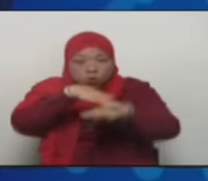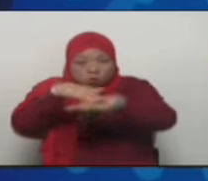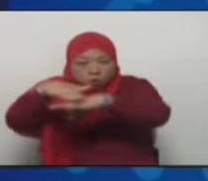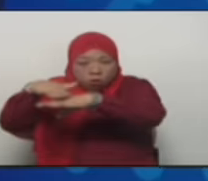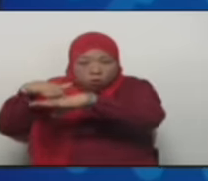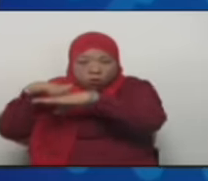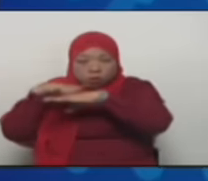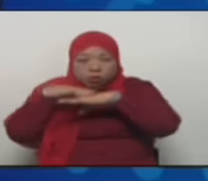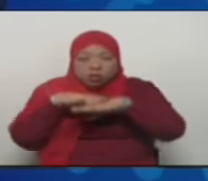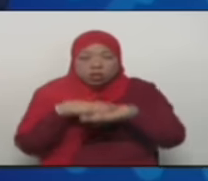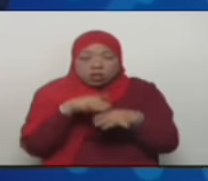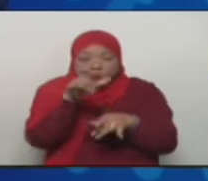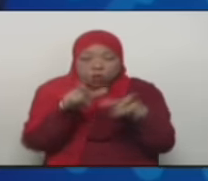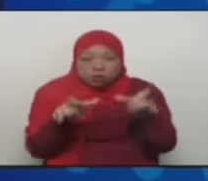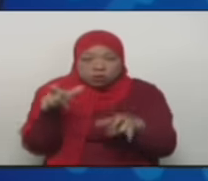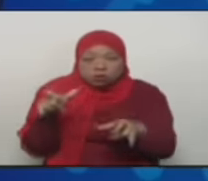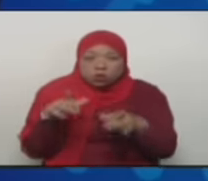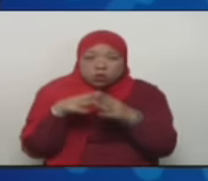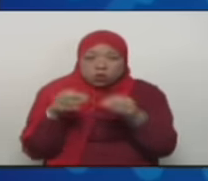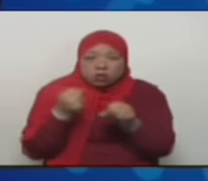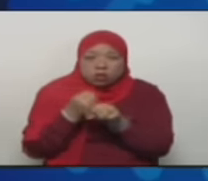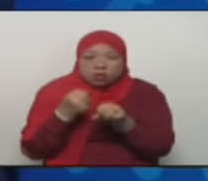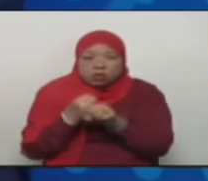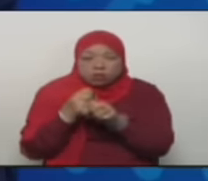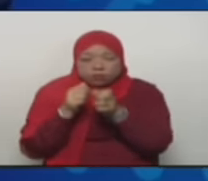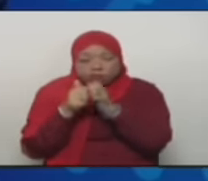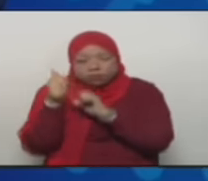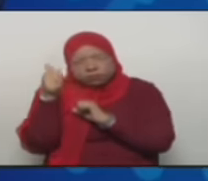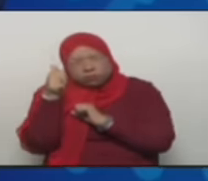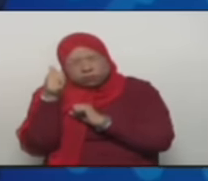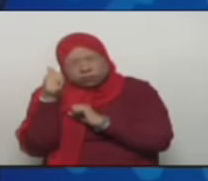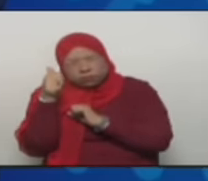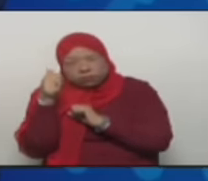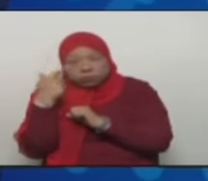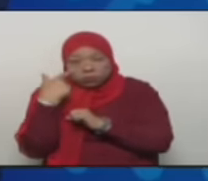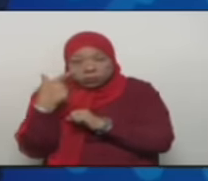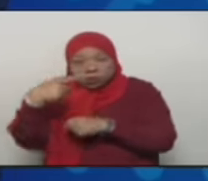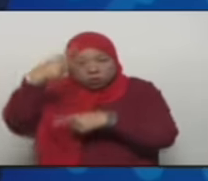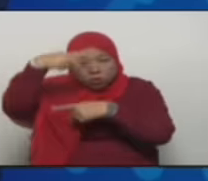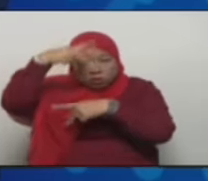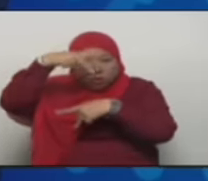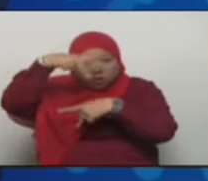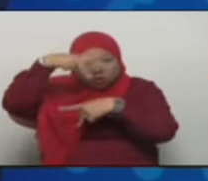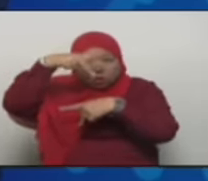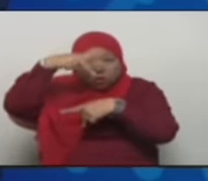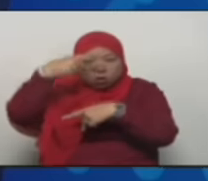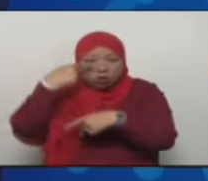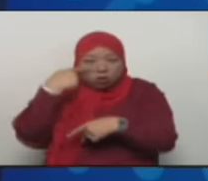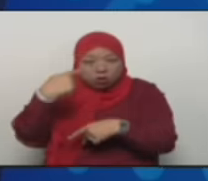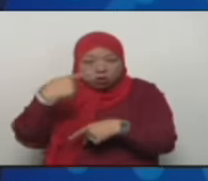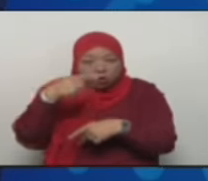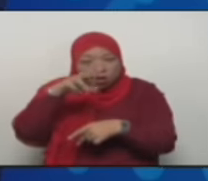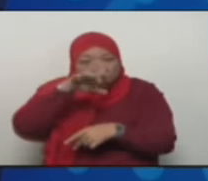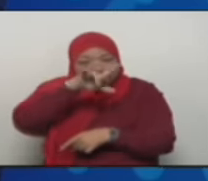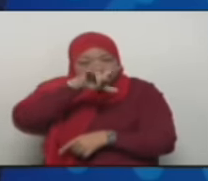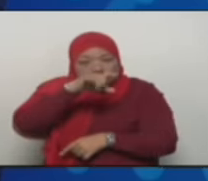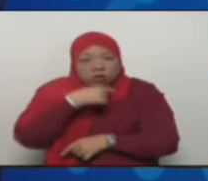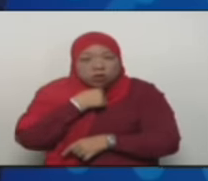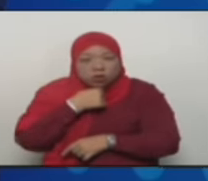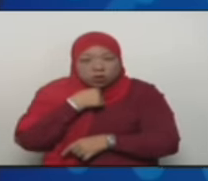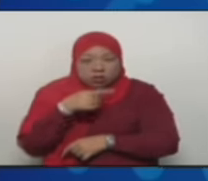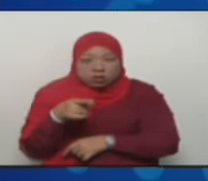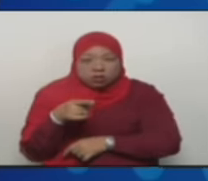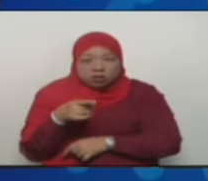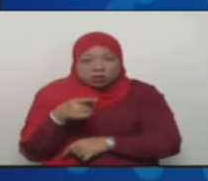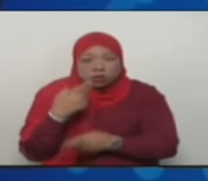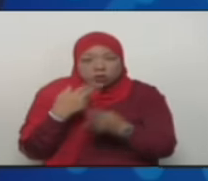influyente. Tanto que todo el que se acuesta a dormir en la noche está viendo TikTok. Pero ellos saben lo que le gusta a uno. Claro,